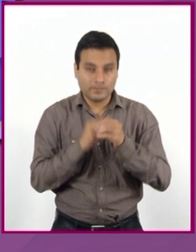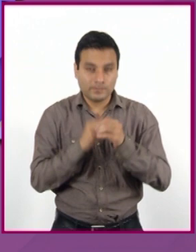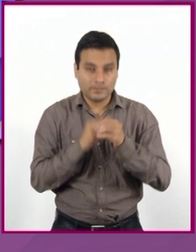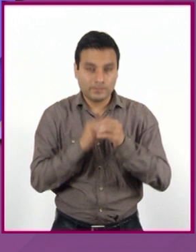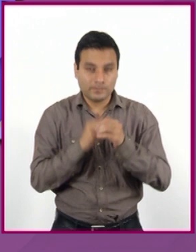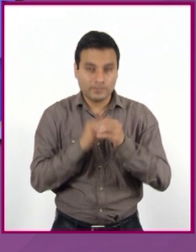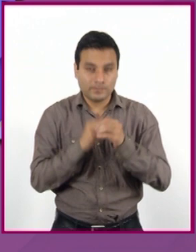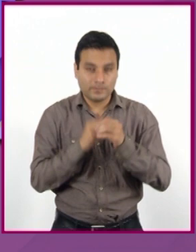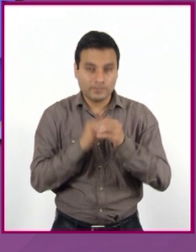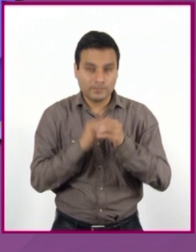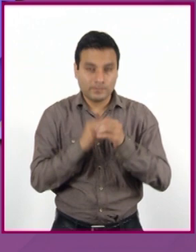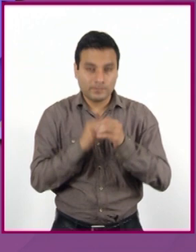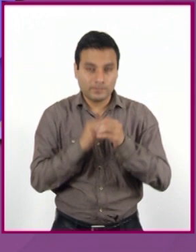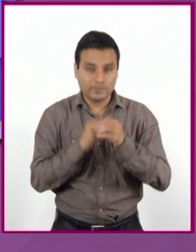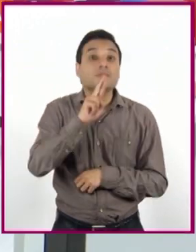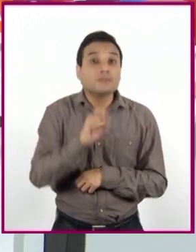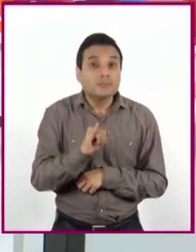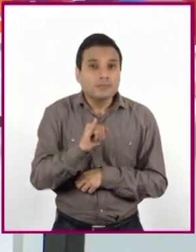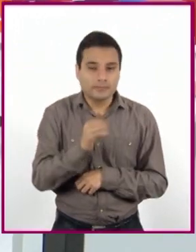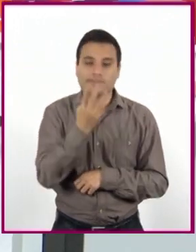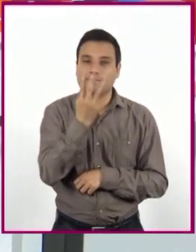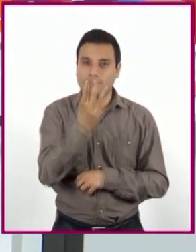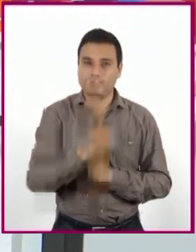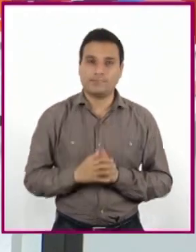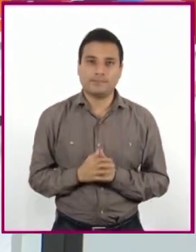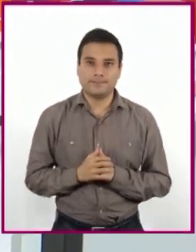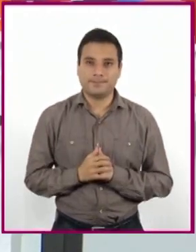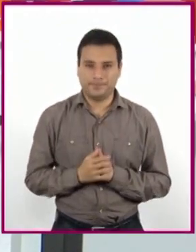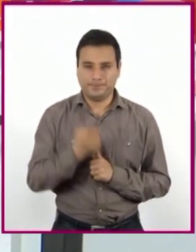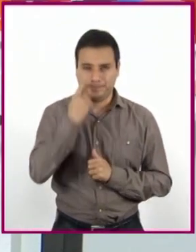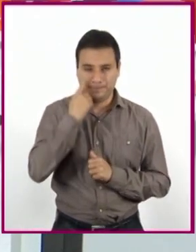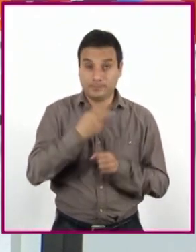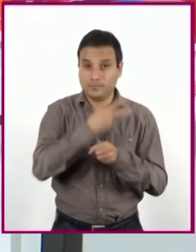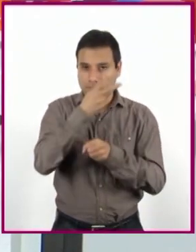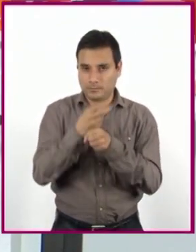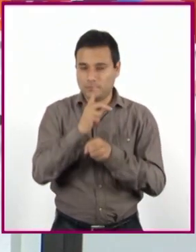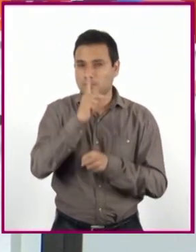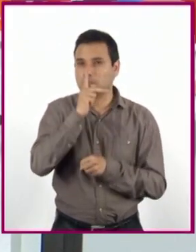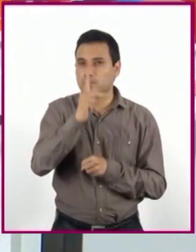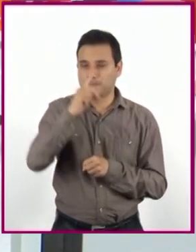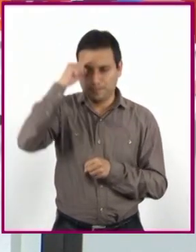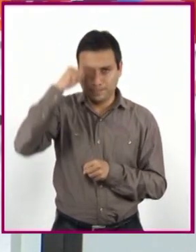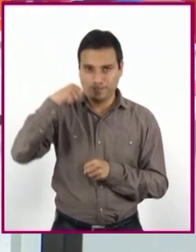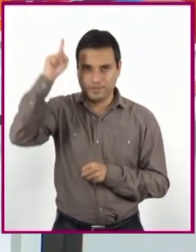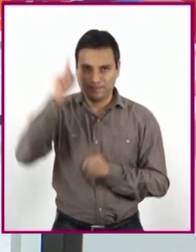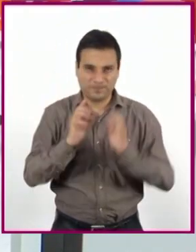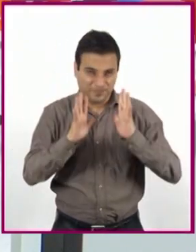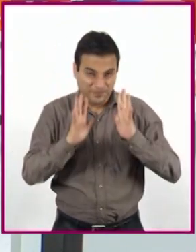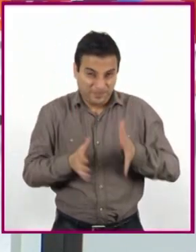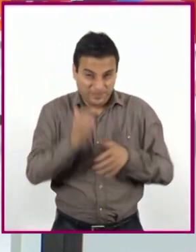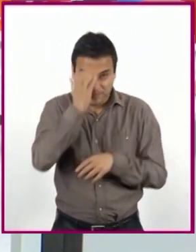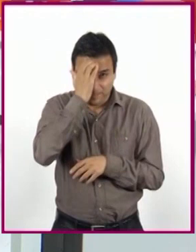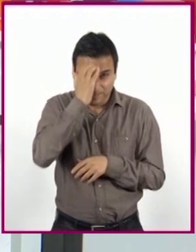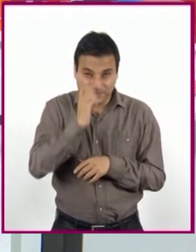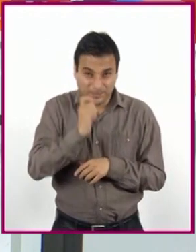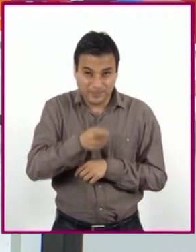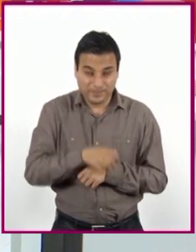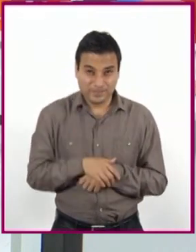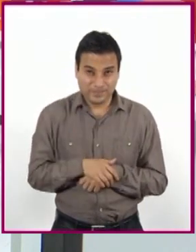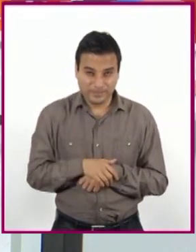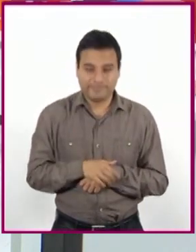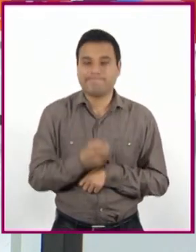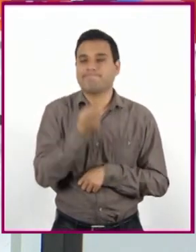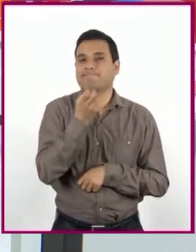oxígeno. Tri es 3. La segunda palabra es más fácil. ¿Ya identificaron qué elemento es?